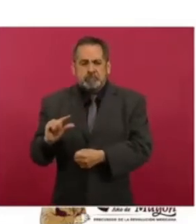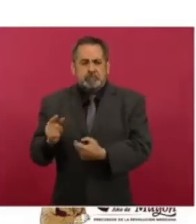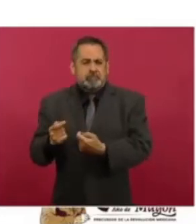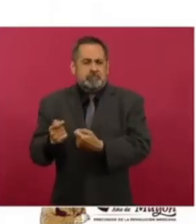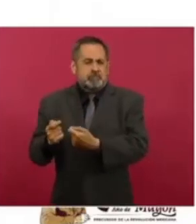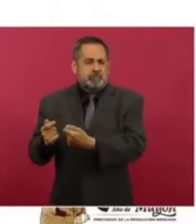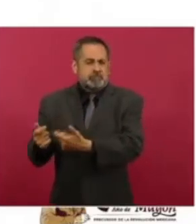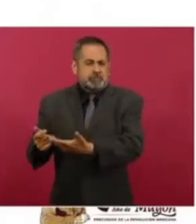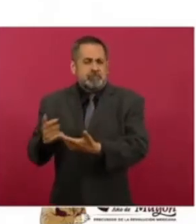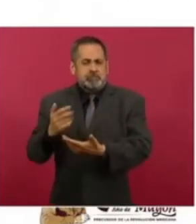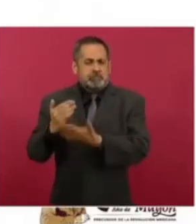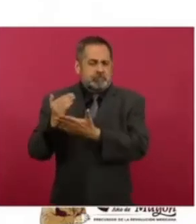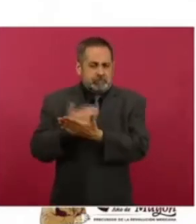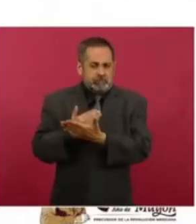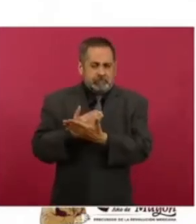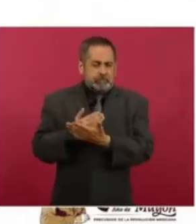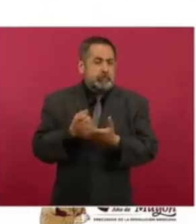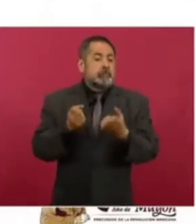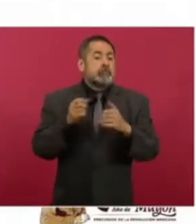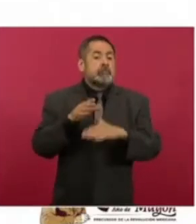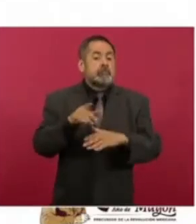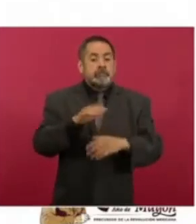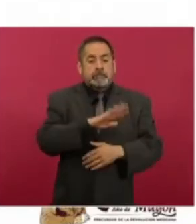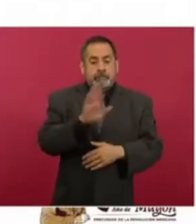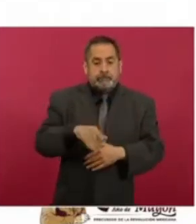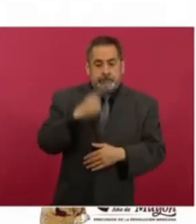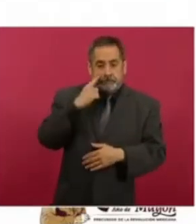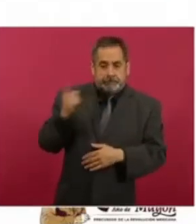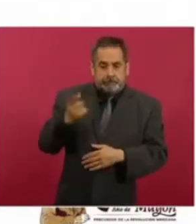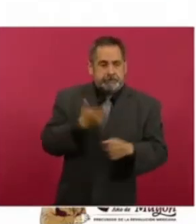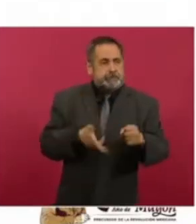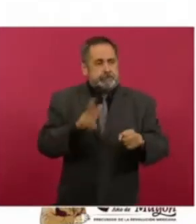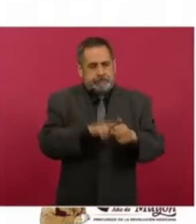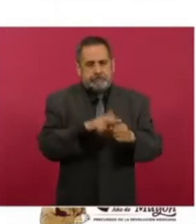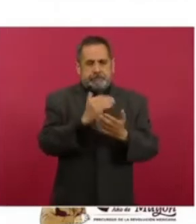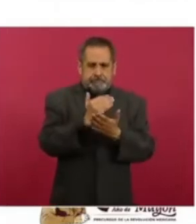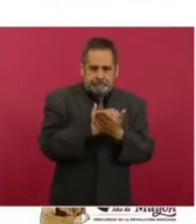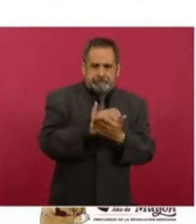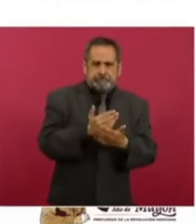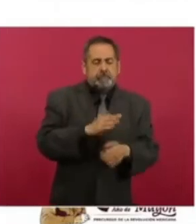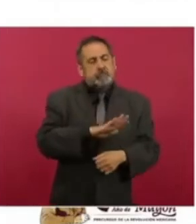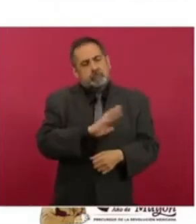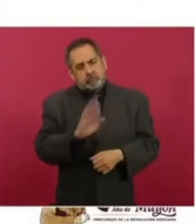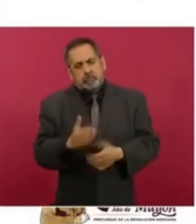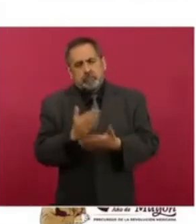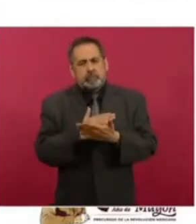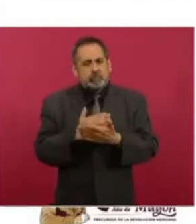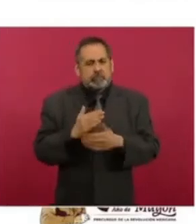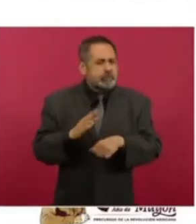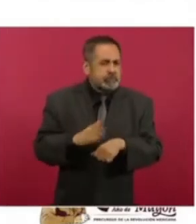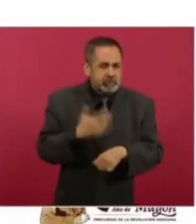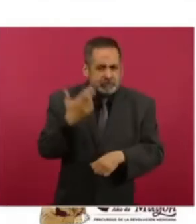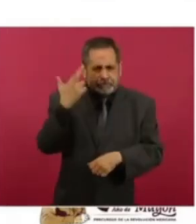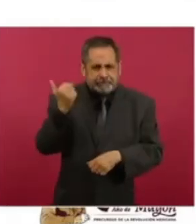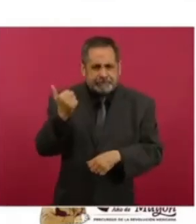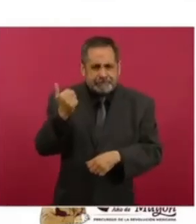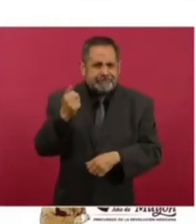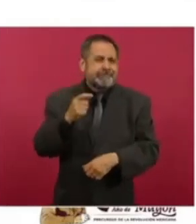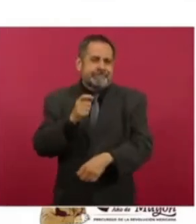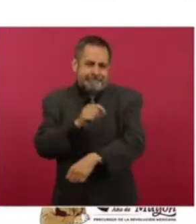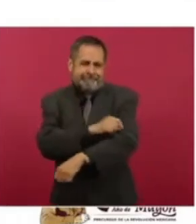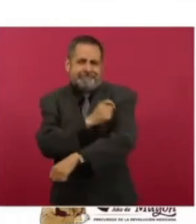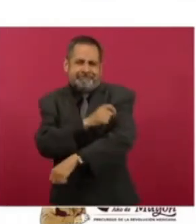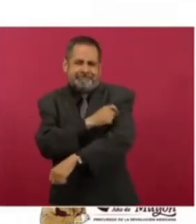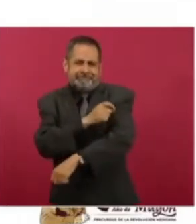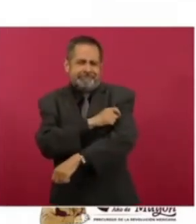más pequeñas en mortalidad, igual que en hospitalizaciones. ¿Por qué? Porque la cobertura de vacunación fue